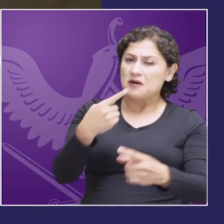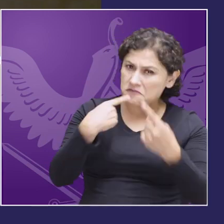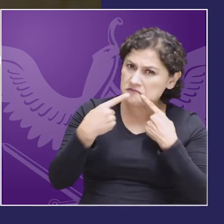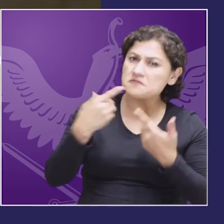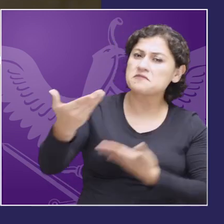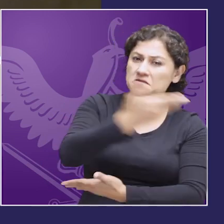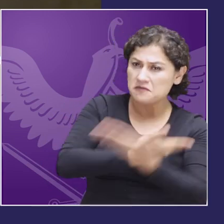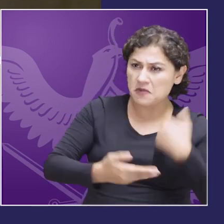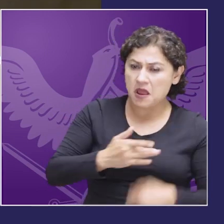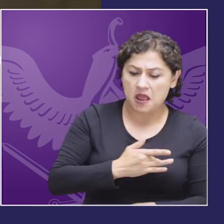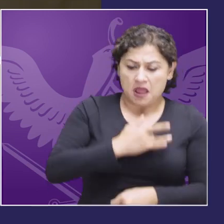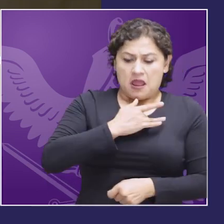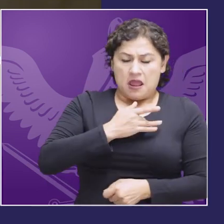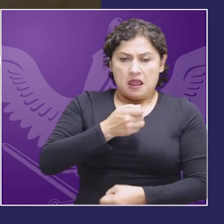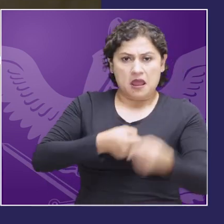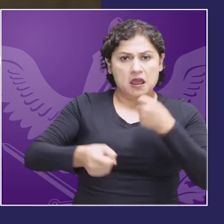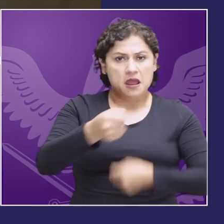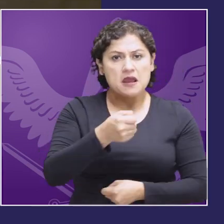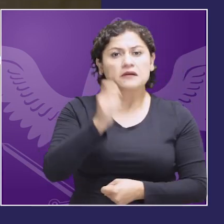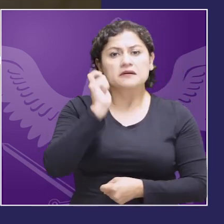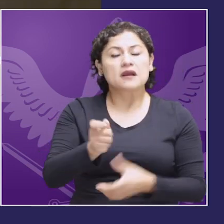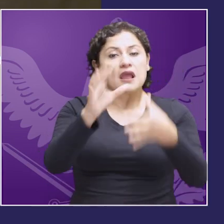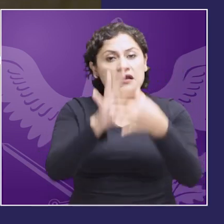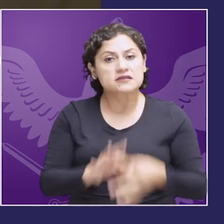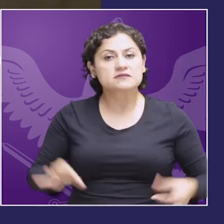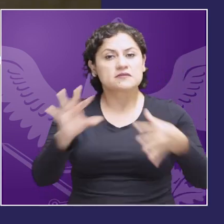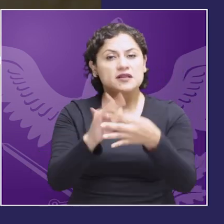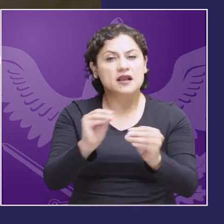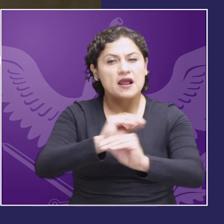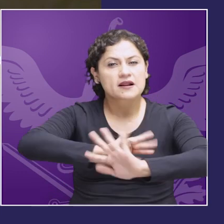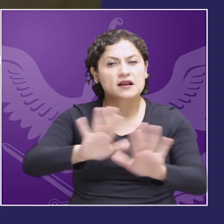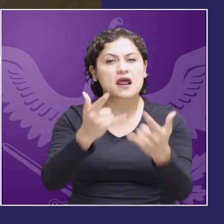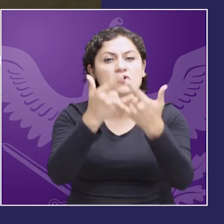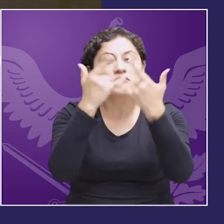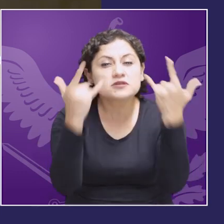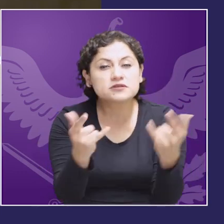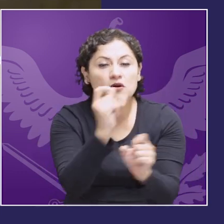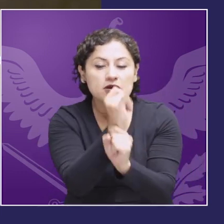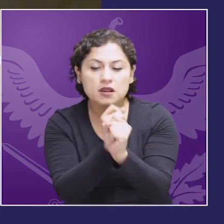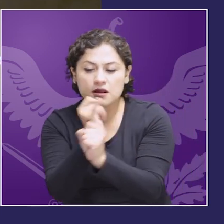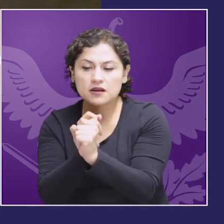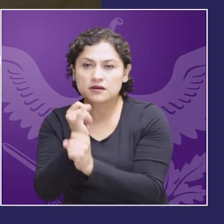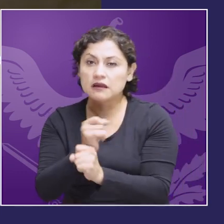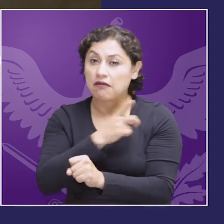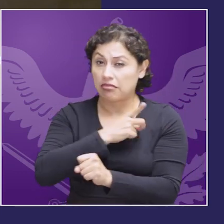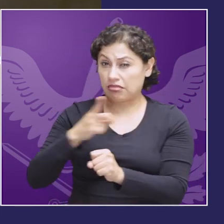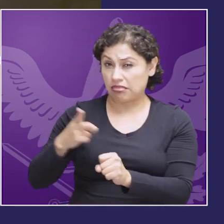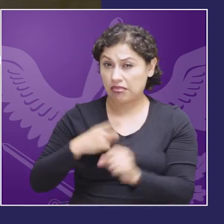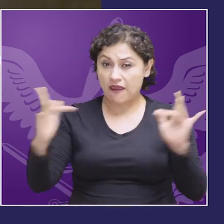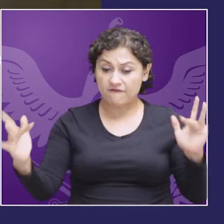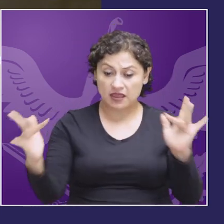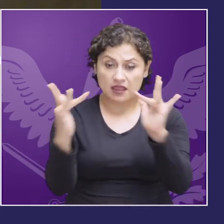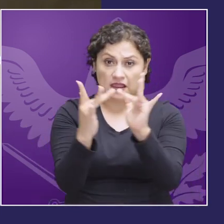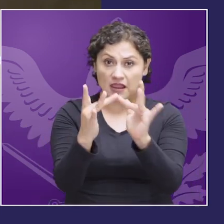algo que discrimina porque le da más valor a la vida de las mujeres. Enfrasquémonos en esas discusiones